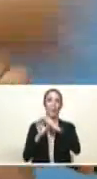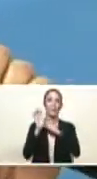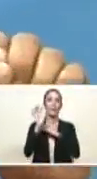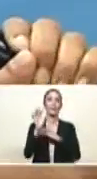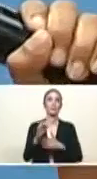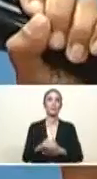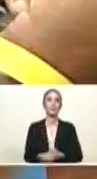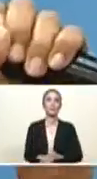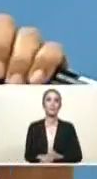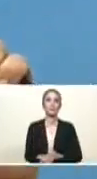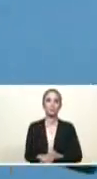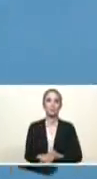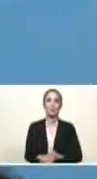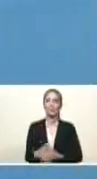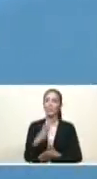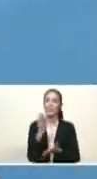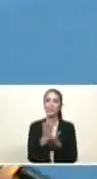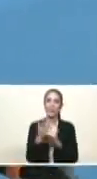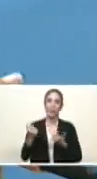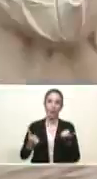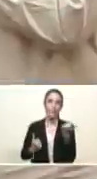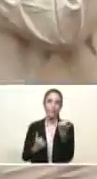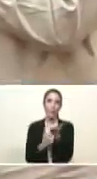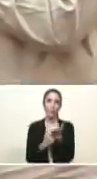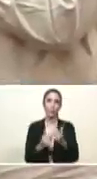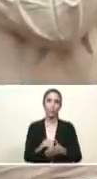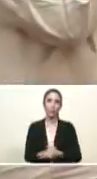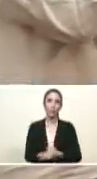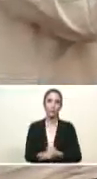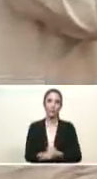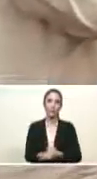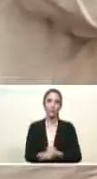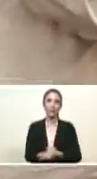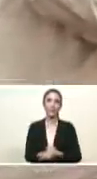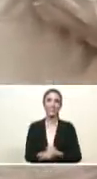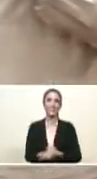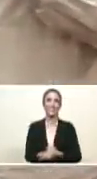gobierna. Dándole siempre nuestros apoyos. Yenmi, gracias.